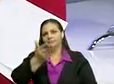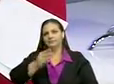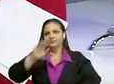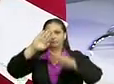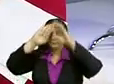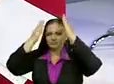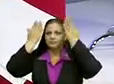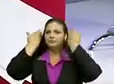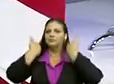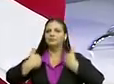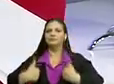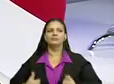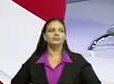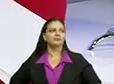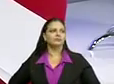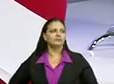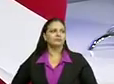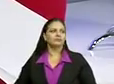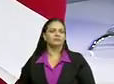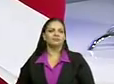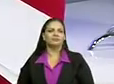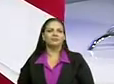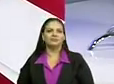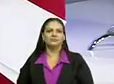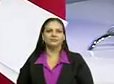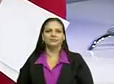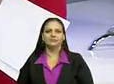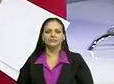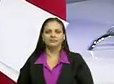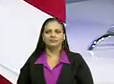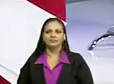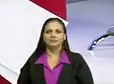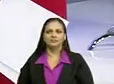¿cómo se llama? Fresca y sencilla. Rosa Elena Vázquez.